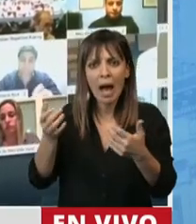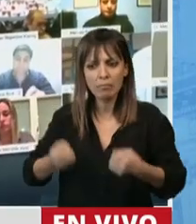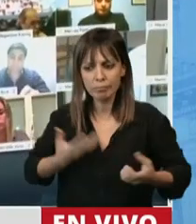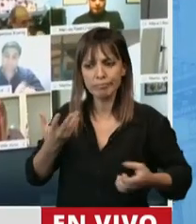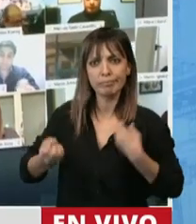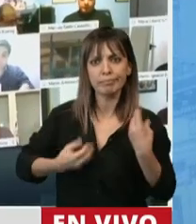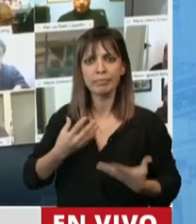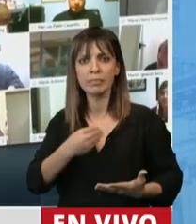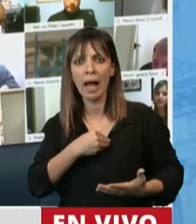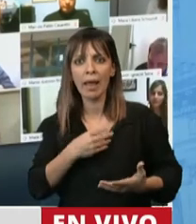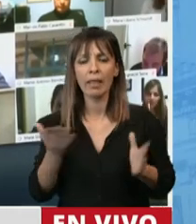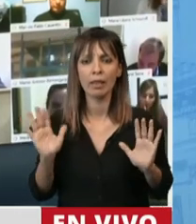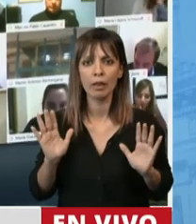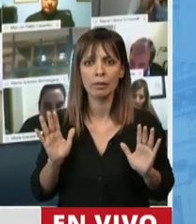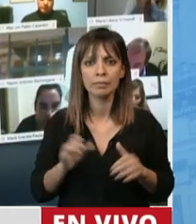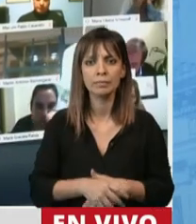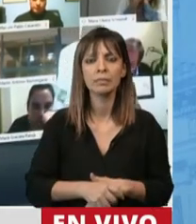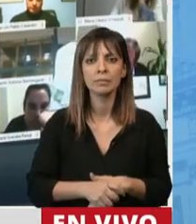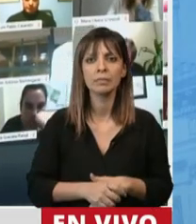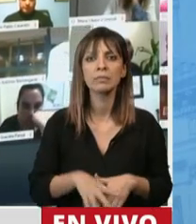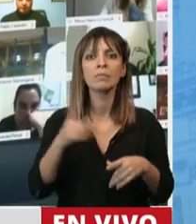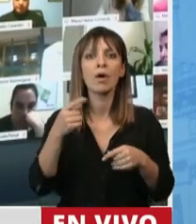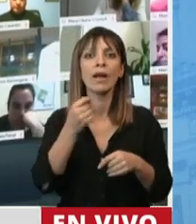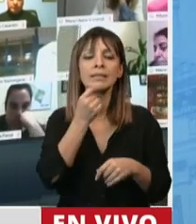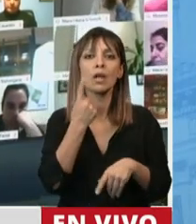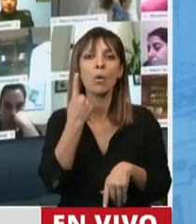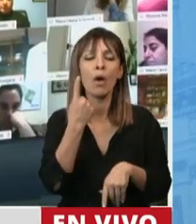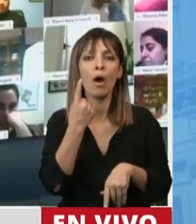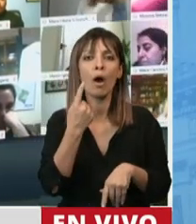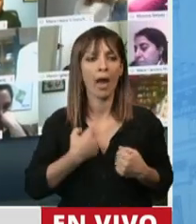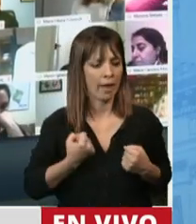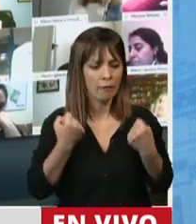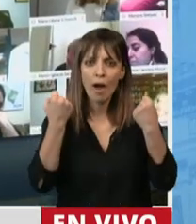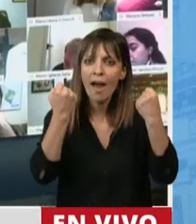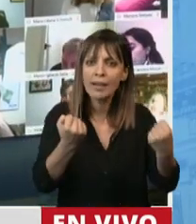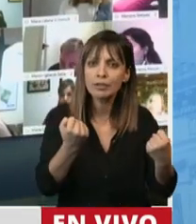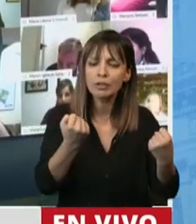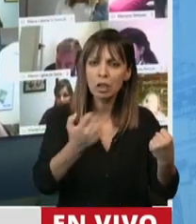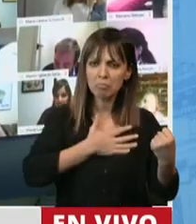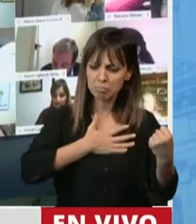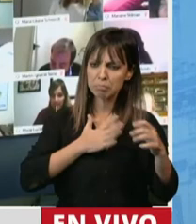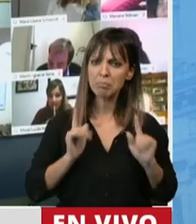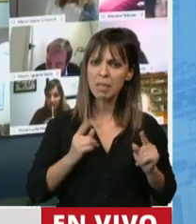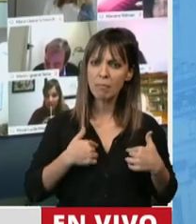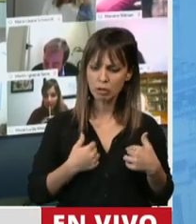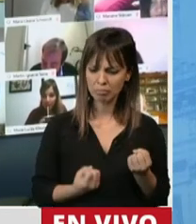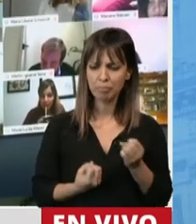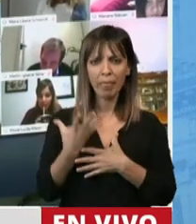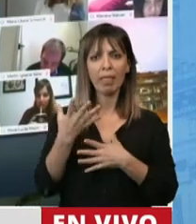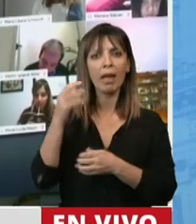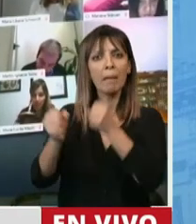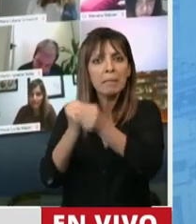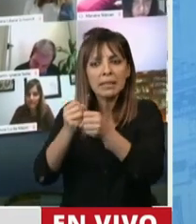los startups, como se llaman, que es ni más ni menos que cuando uno hace el esfuerzo por iniciar una empresa, que es la parte